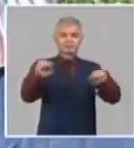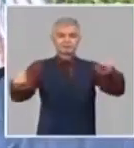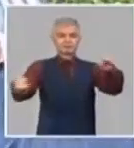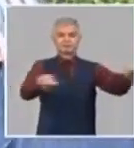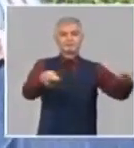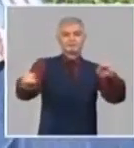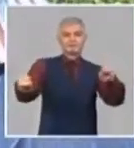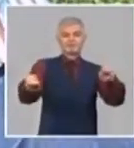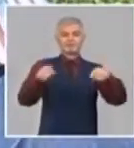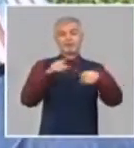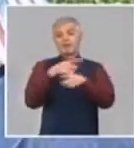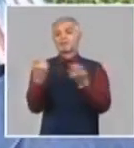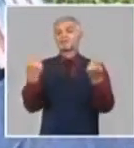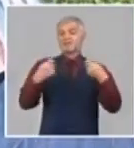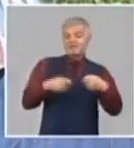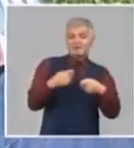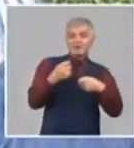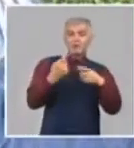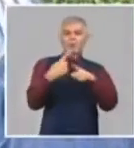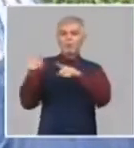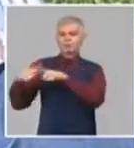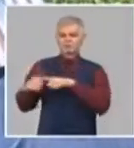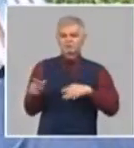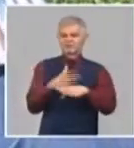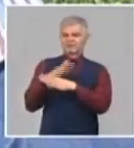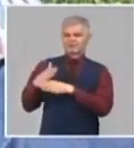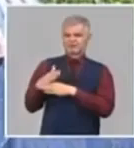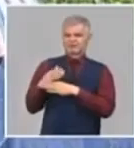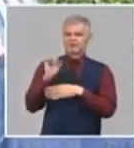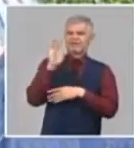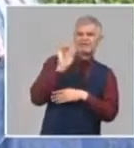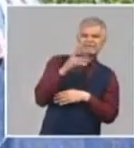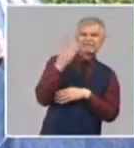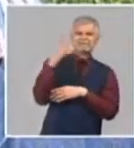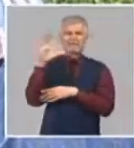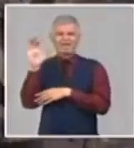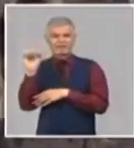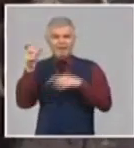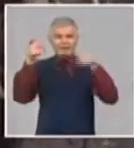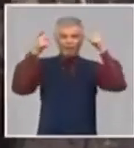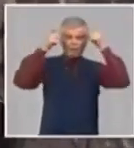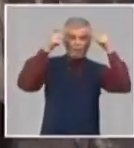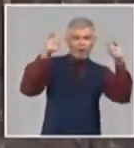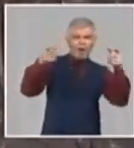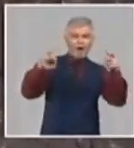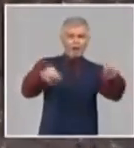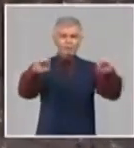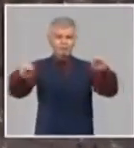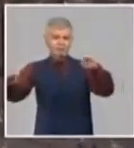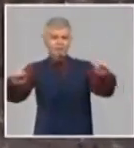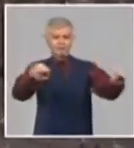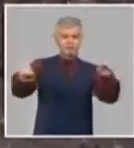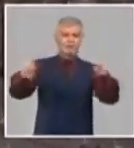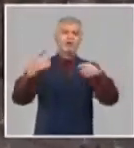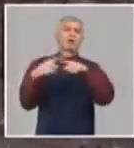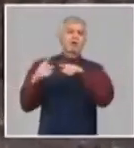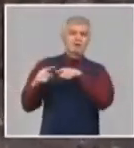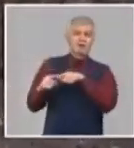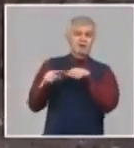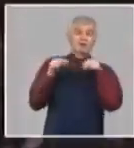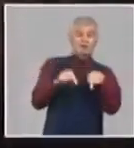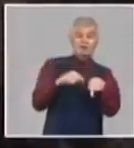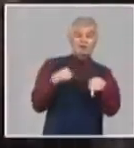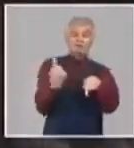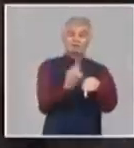cultivo vario. Yo creo que nosotros tenemos 15 yuntas de buey, hay un programa de montar 5 mandomas, ya lo tenemos mancornado una parte de ellos, y